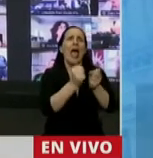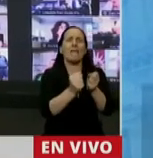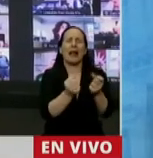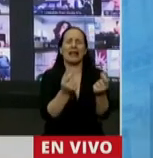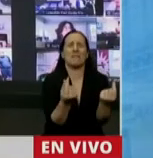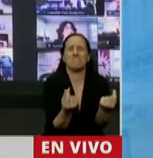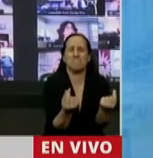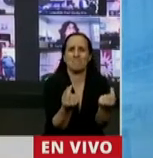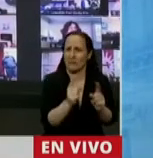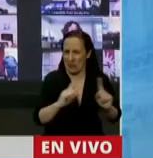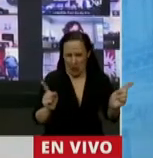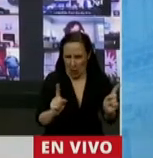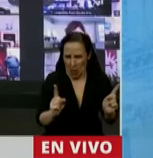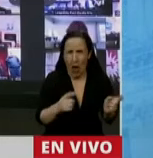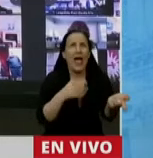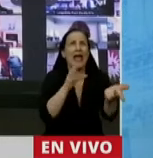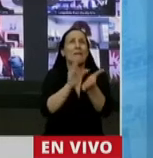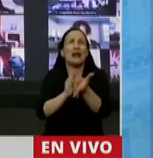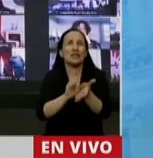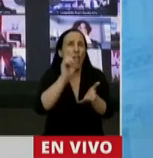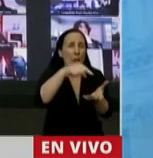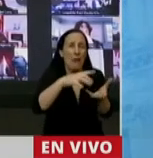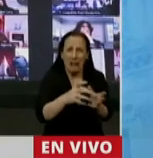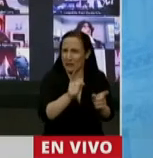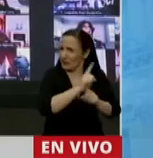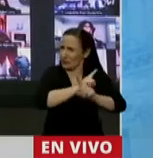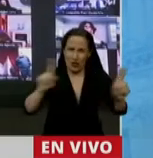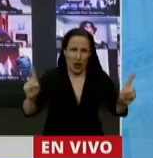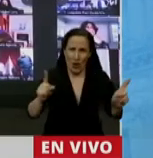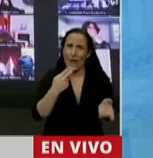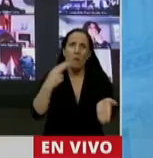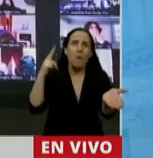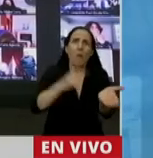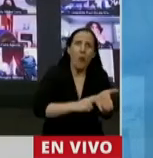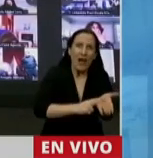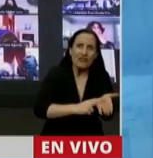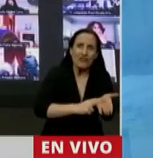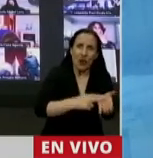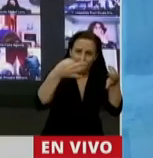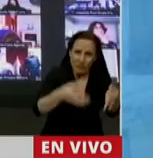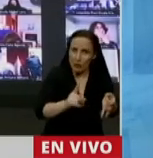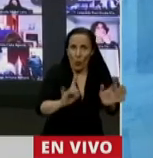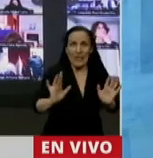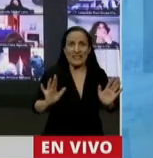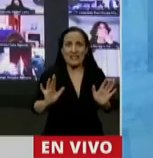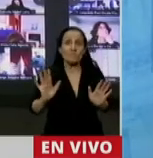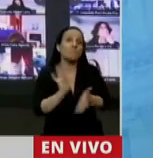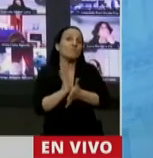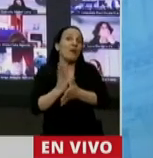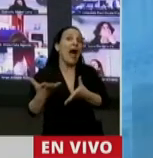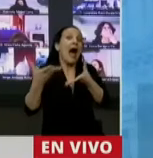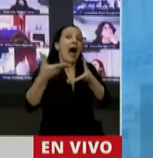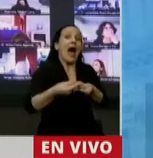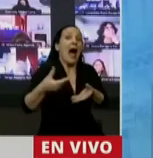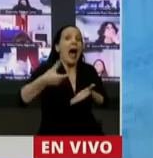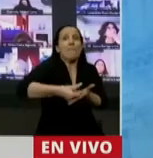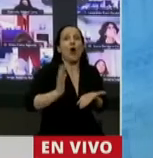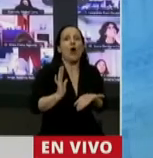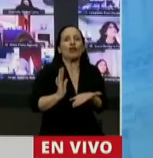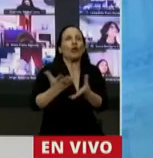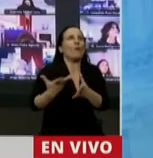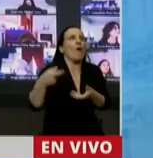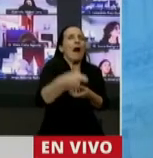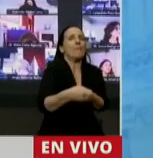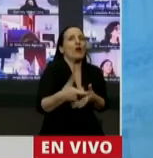ambiental tanto en lo que es las instituciones formales como las escuelas, la no formal y la informal, es decir, también, por ejemplo, en medios